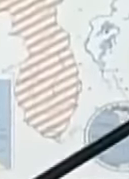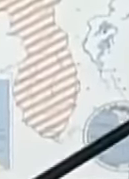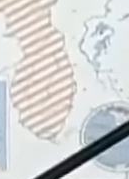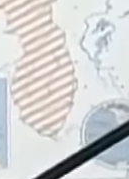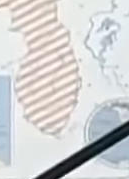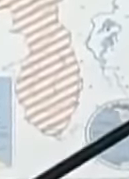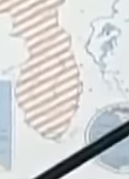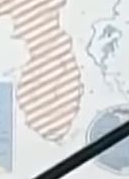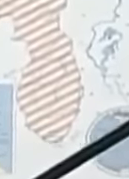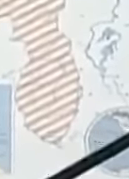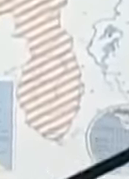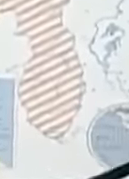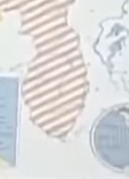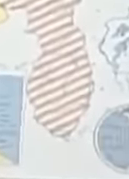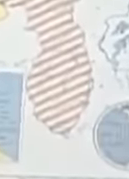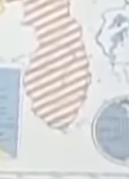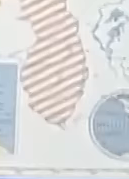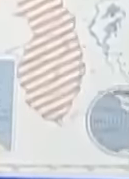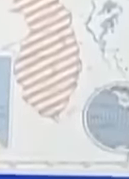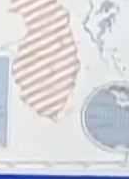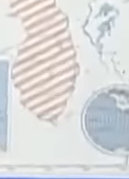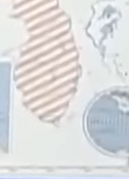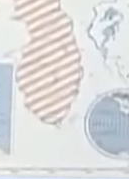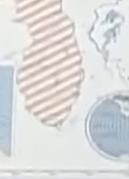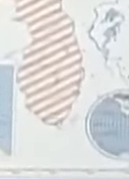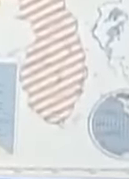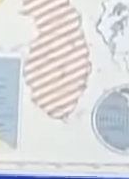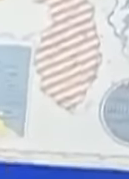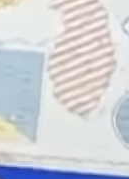y el surgimiento de este Estado.